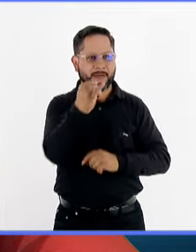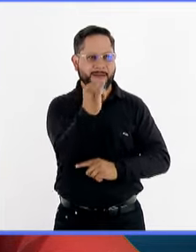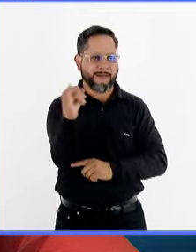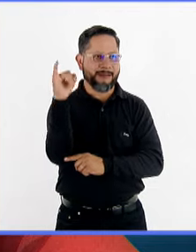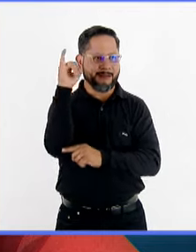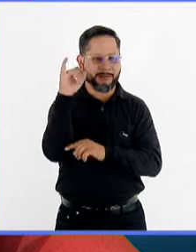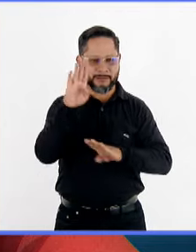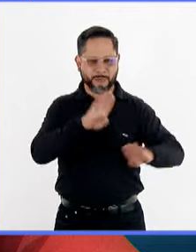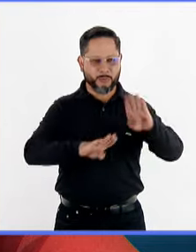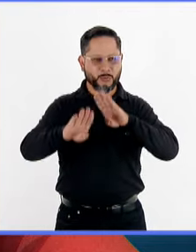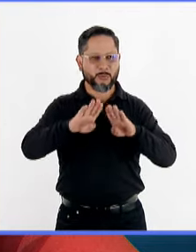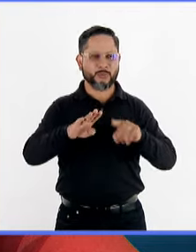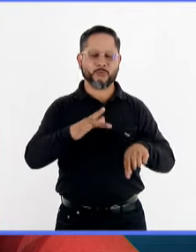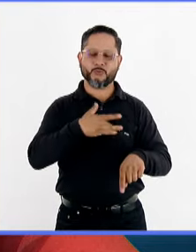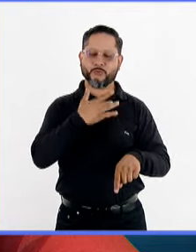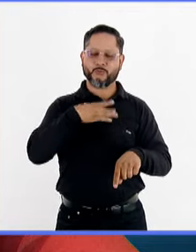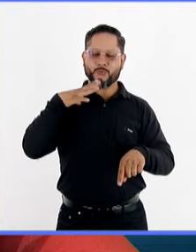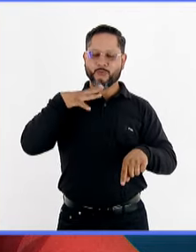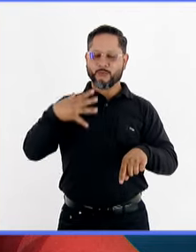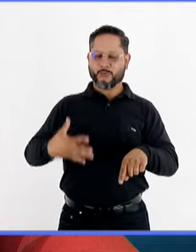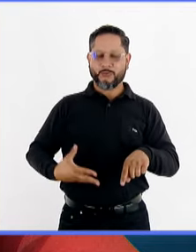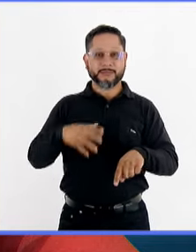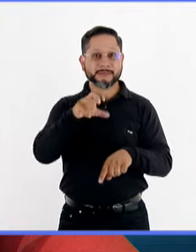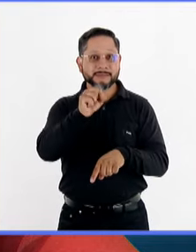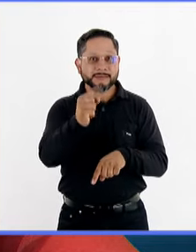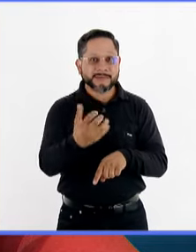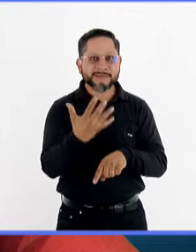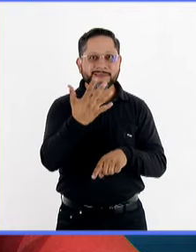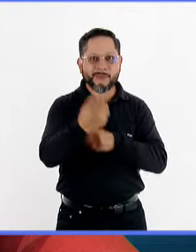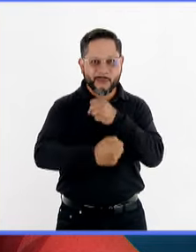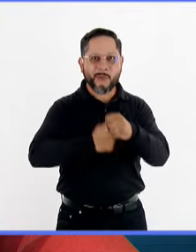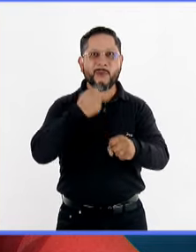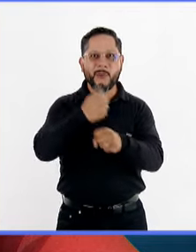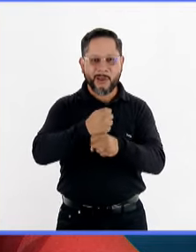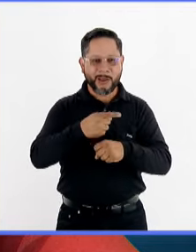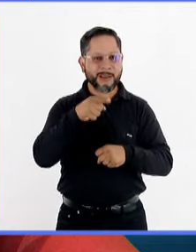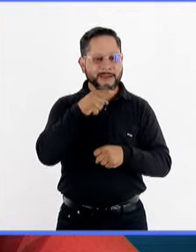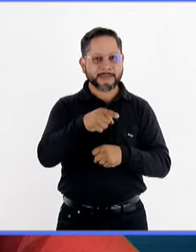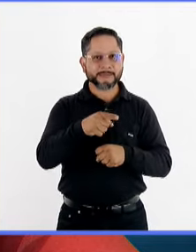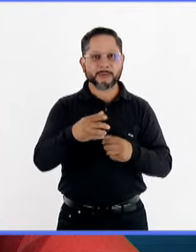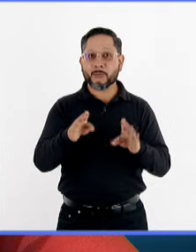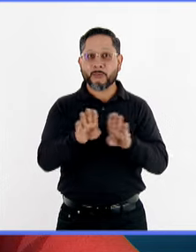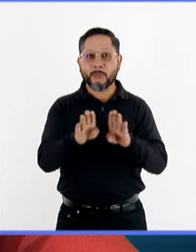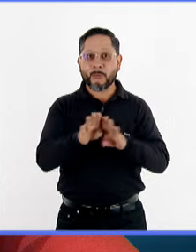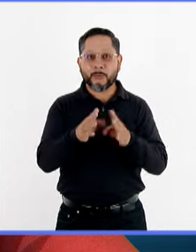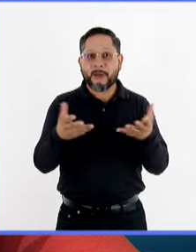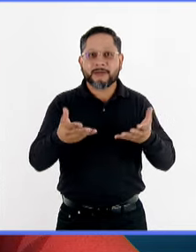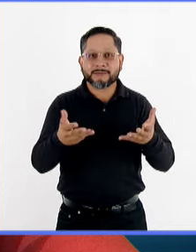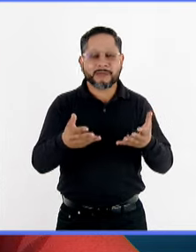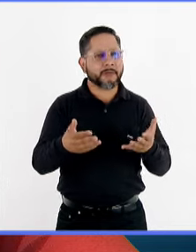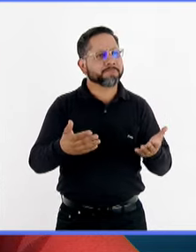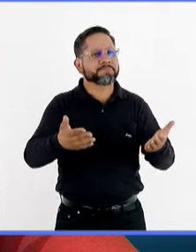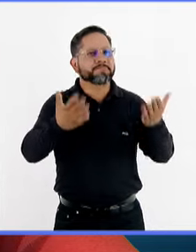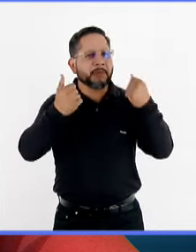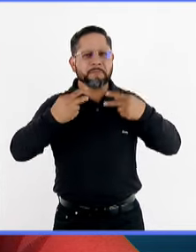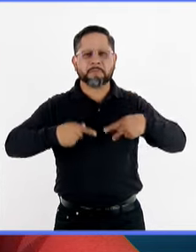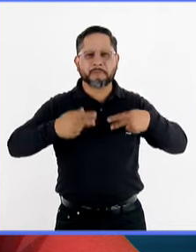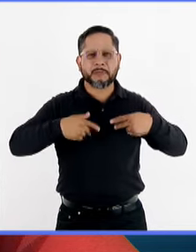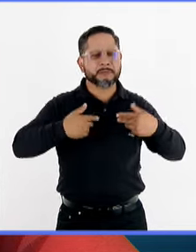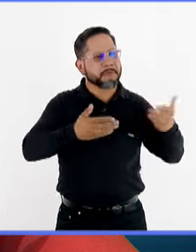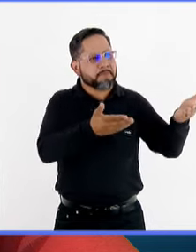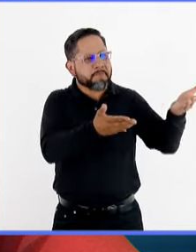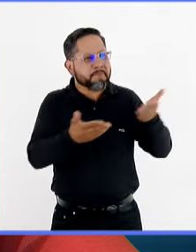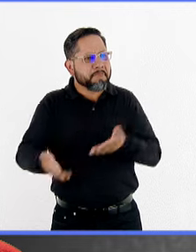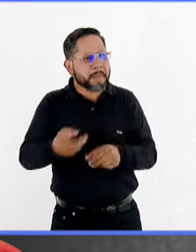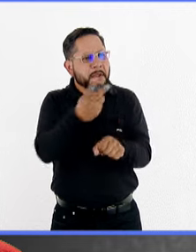de la UNAM es un orgullo y está cumpliendo 65 años y además lo celebran invitando al público al jardín y a una exposición.